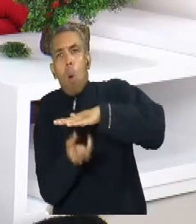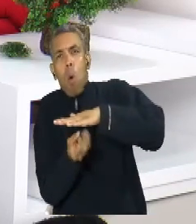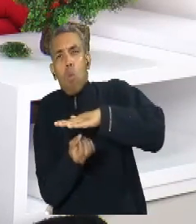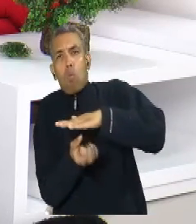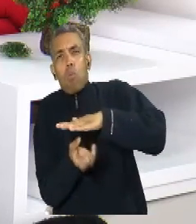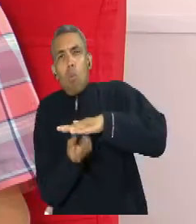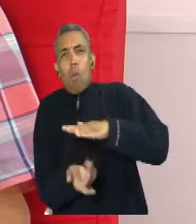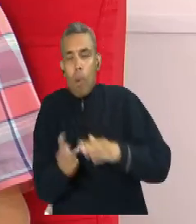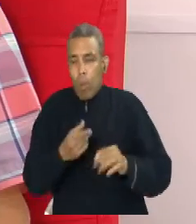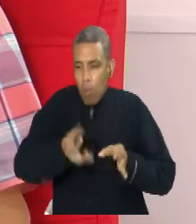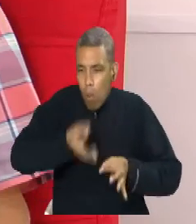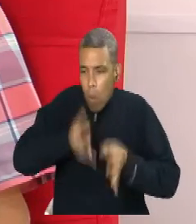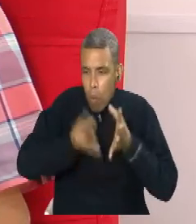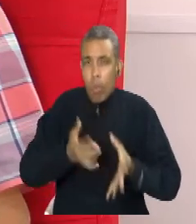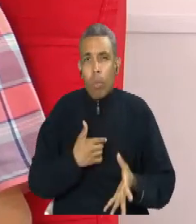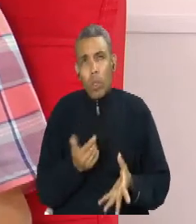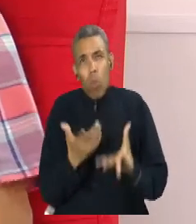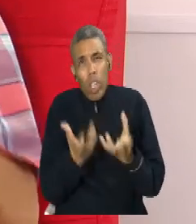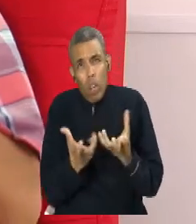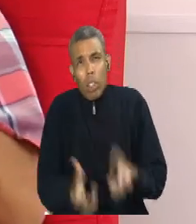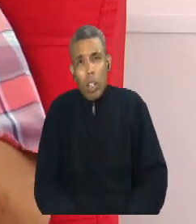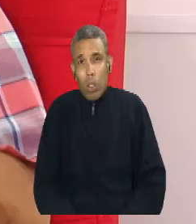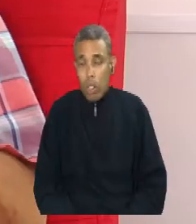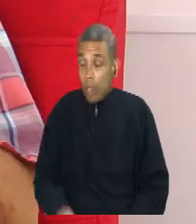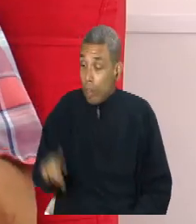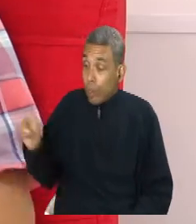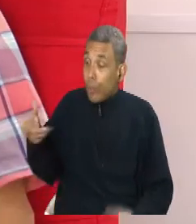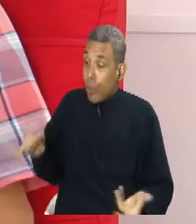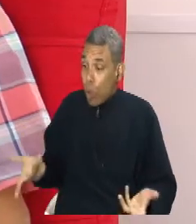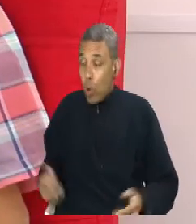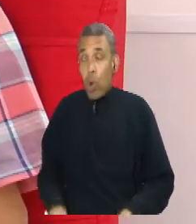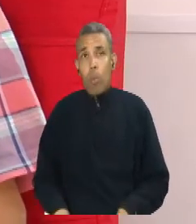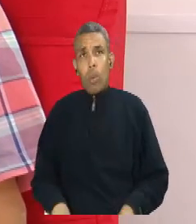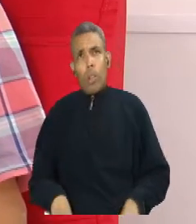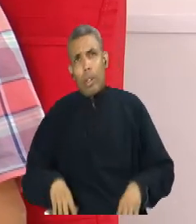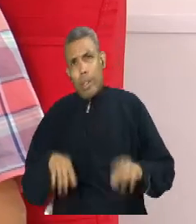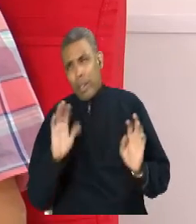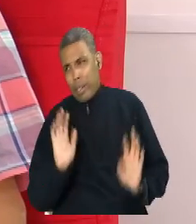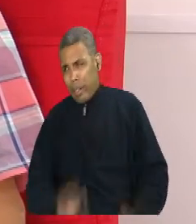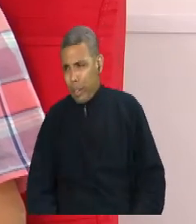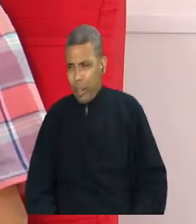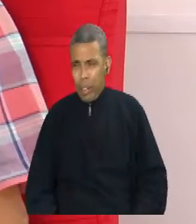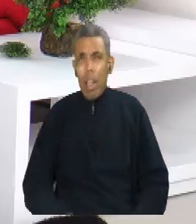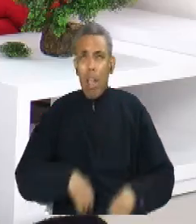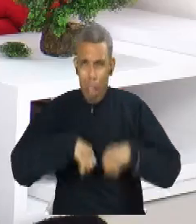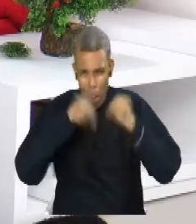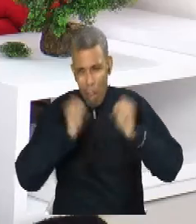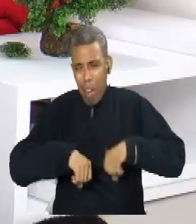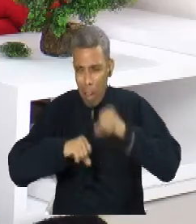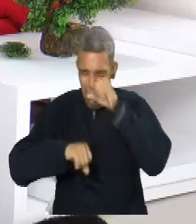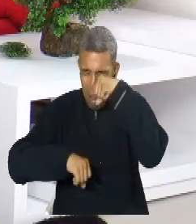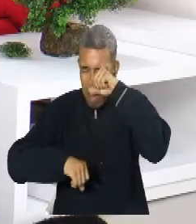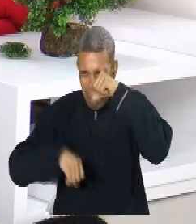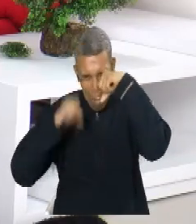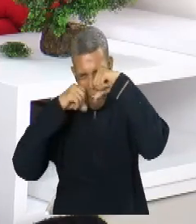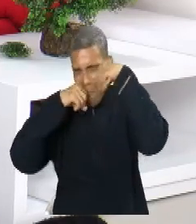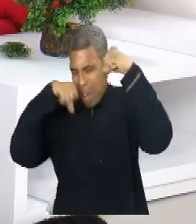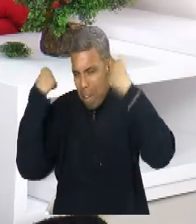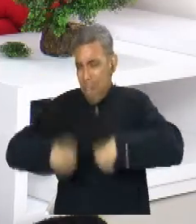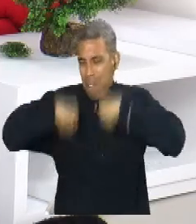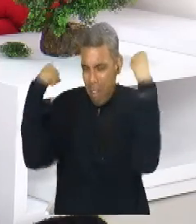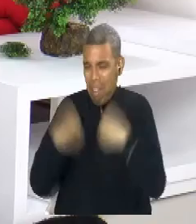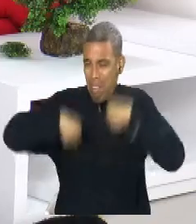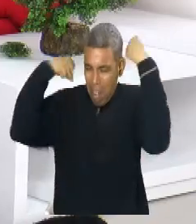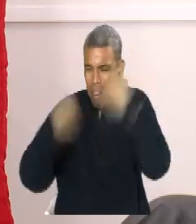lo recuerdo le da él se pone colorado y el papá ellos como de derecho bueno hablando de pataletas yo